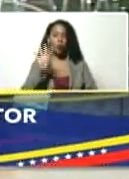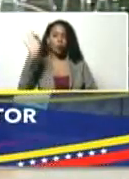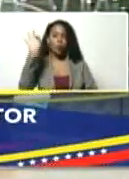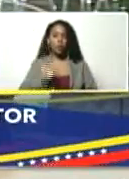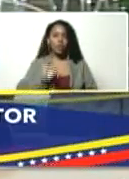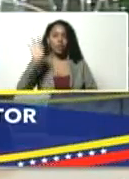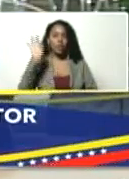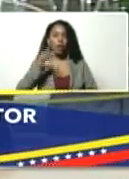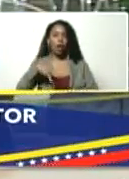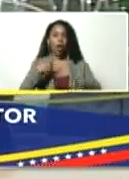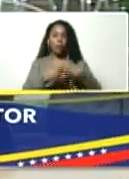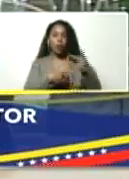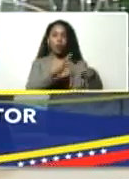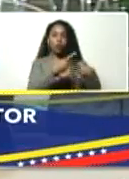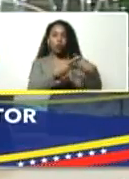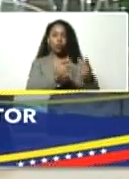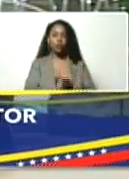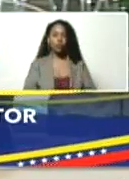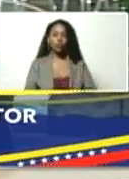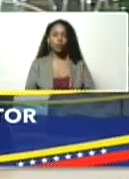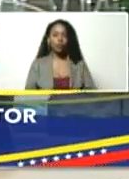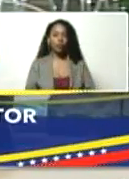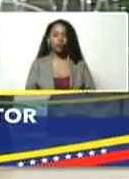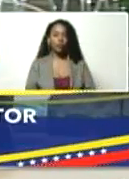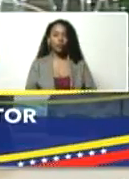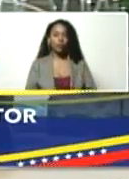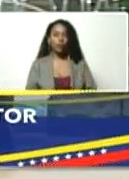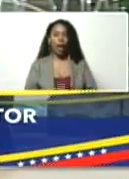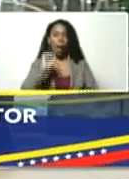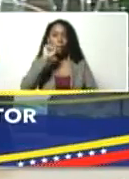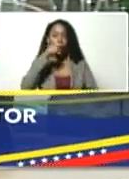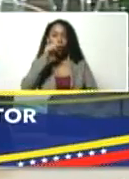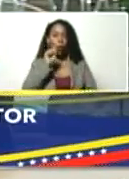24.4% en la producción. El pollo,